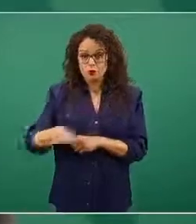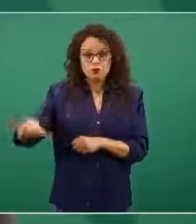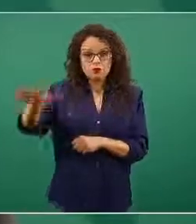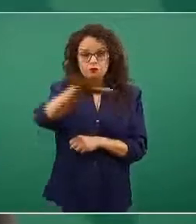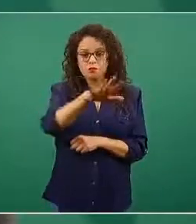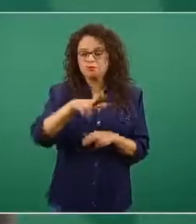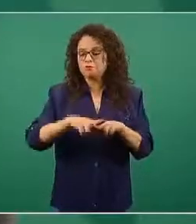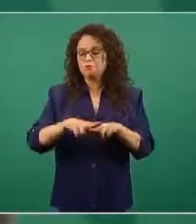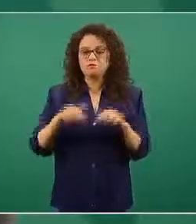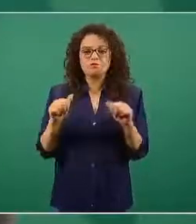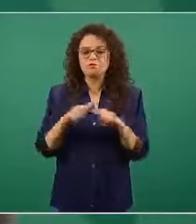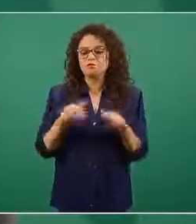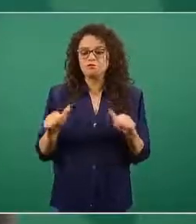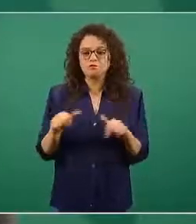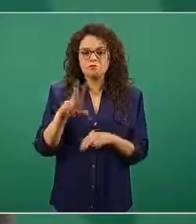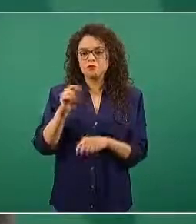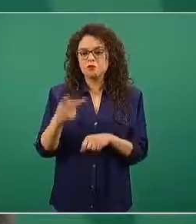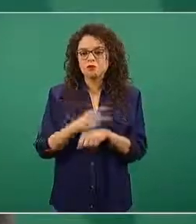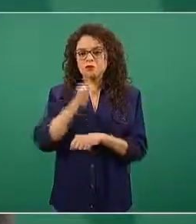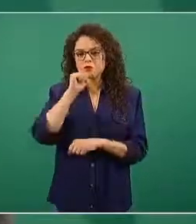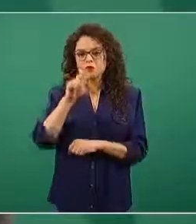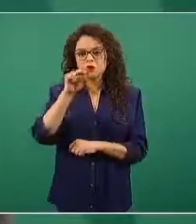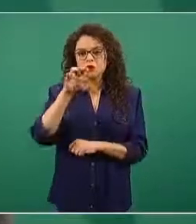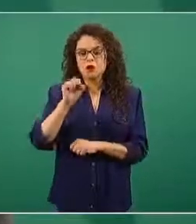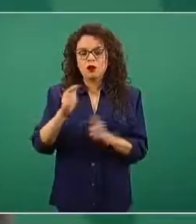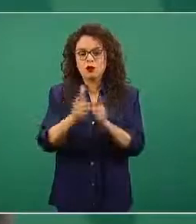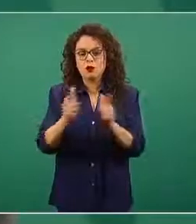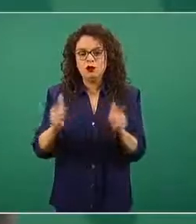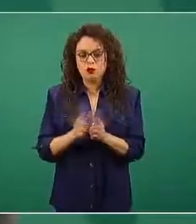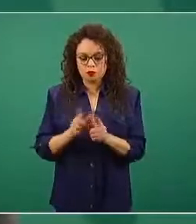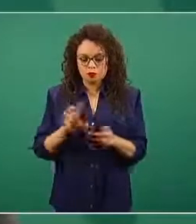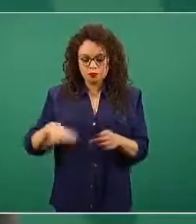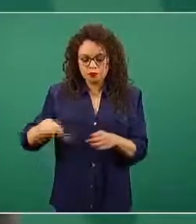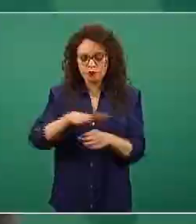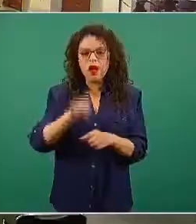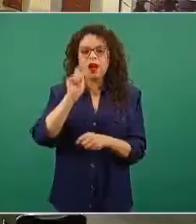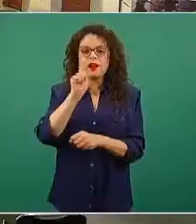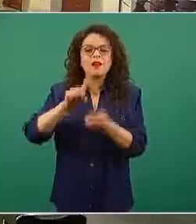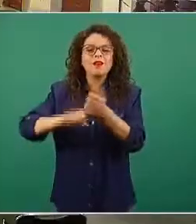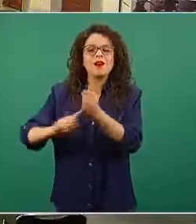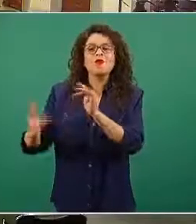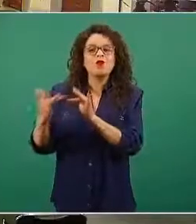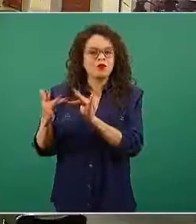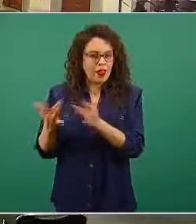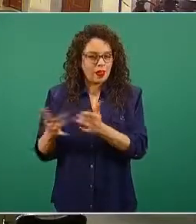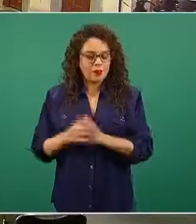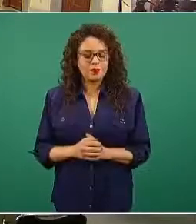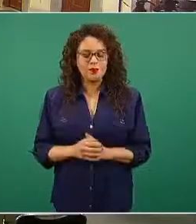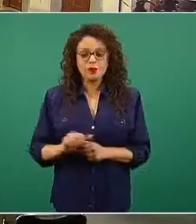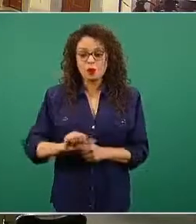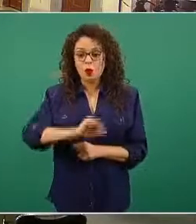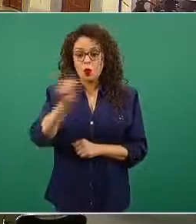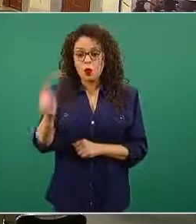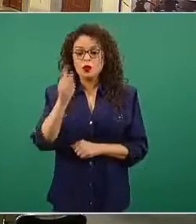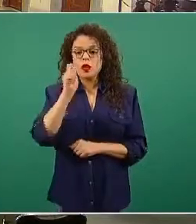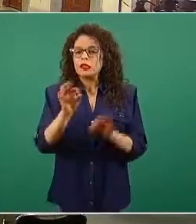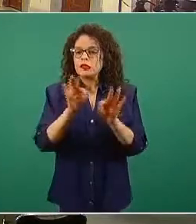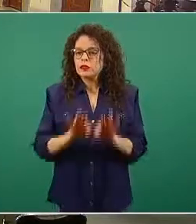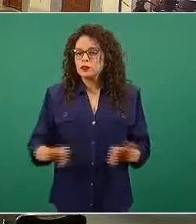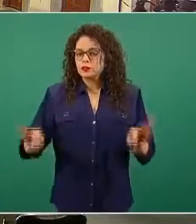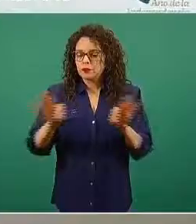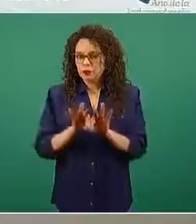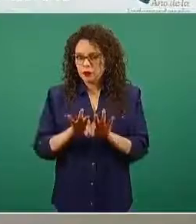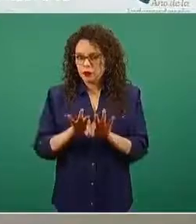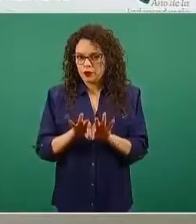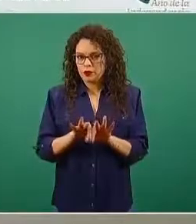recinto serían clasificadas como contacto. El otro punto importante que comentaba ya el subsecretario